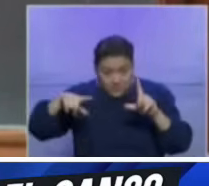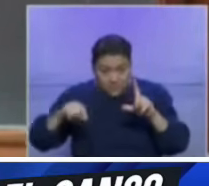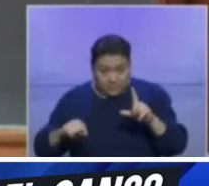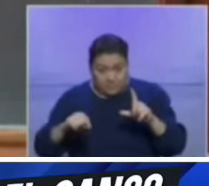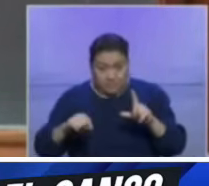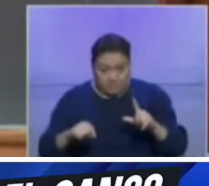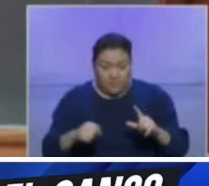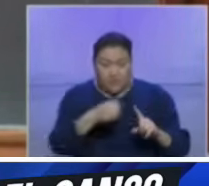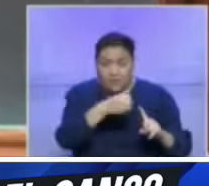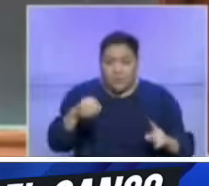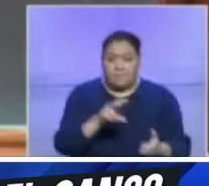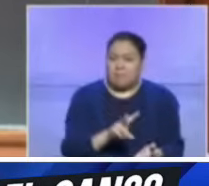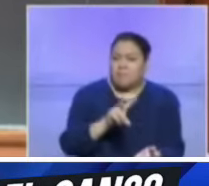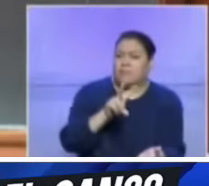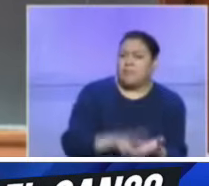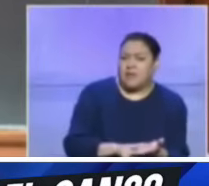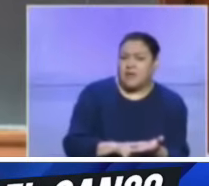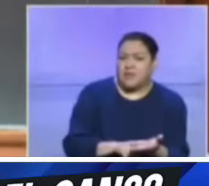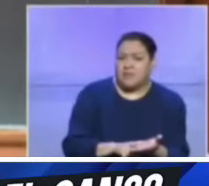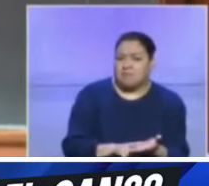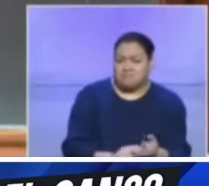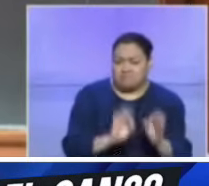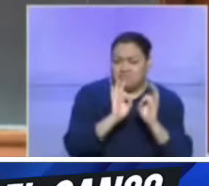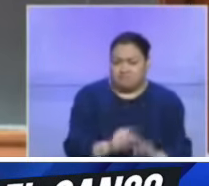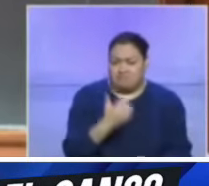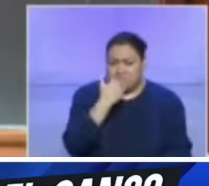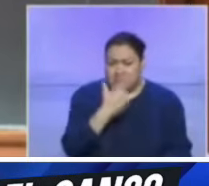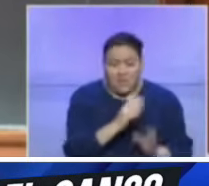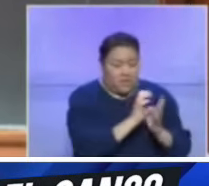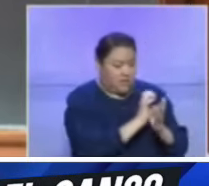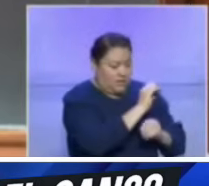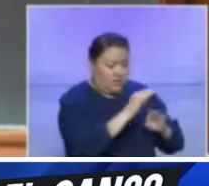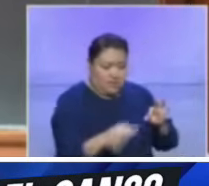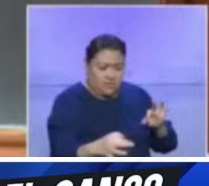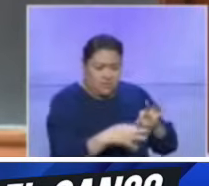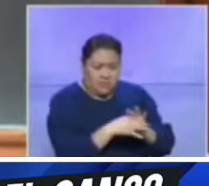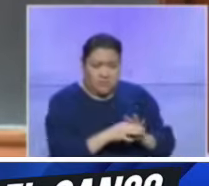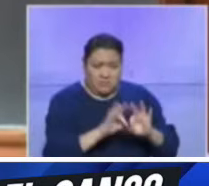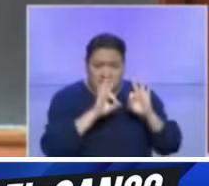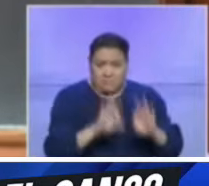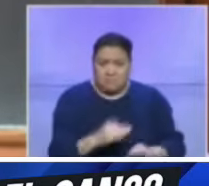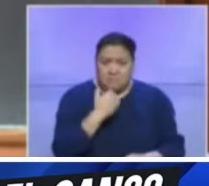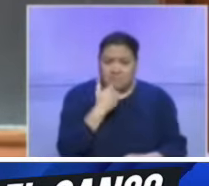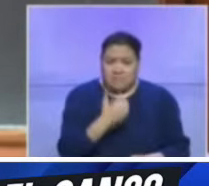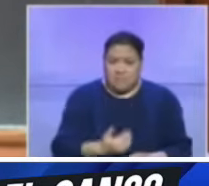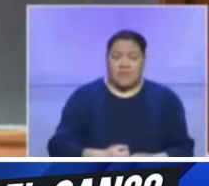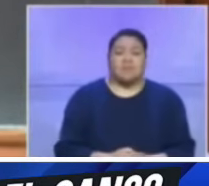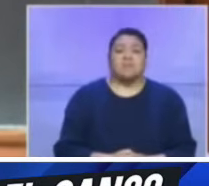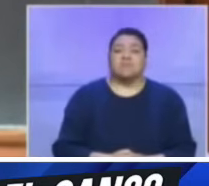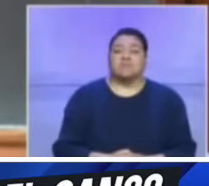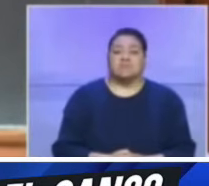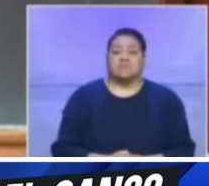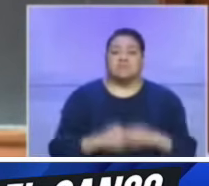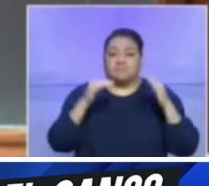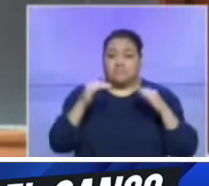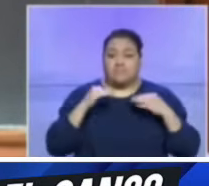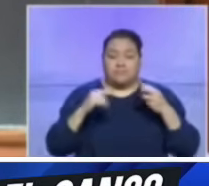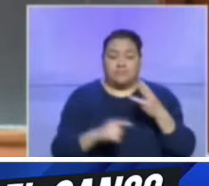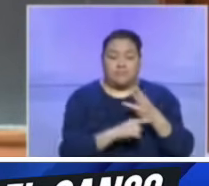es válida por cumplir con los principios constitucionales y legales.